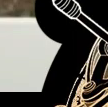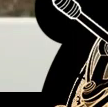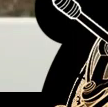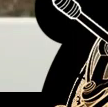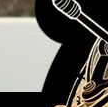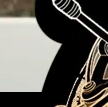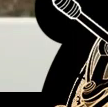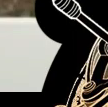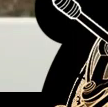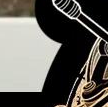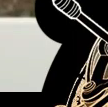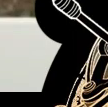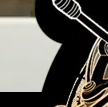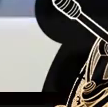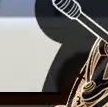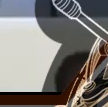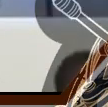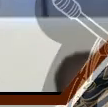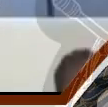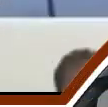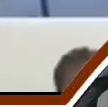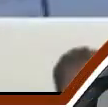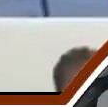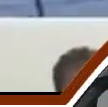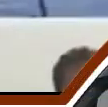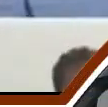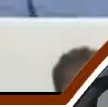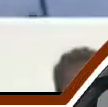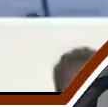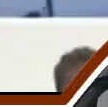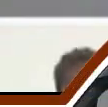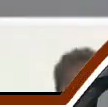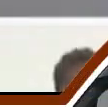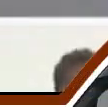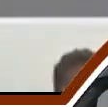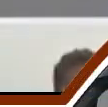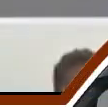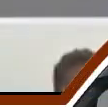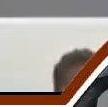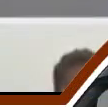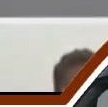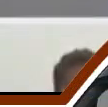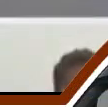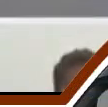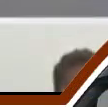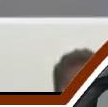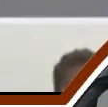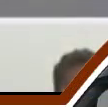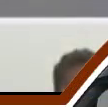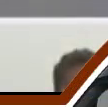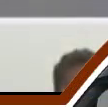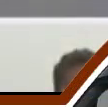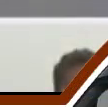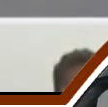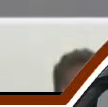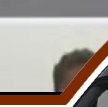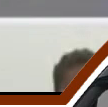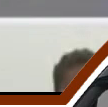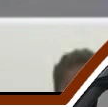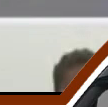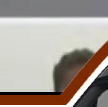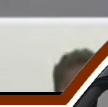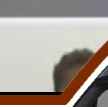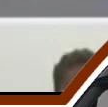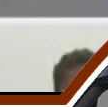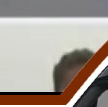llegar hasta Camagüey sembrando hacía 50 años que se sembrado 50 años que no se sembrarán